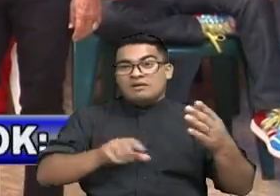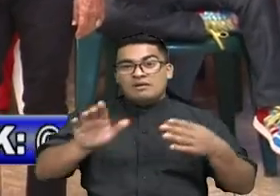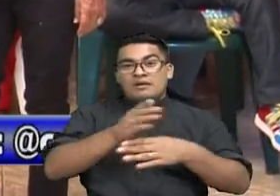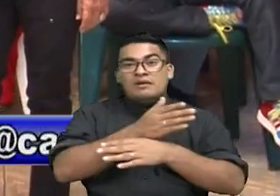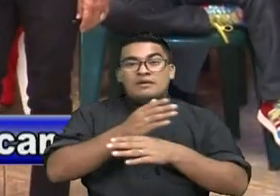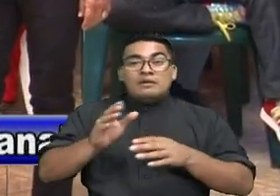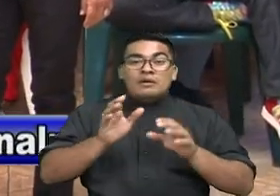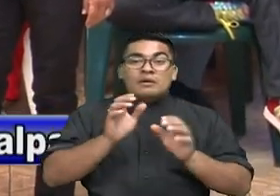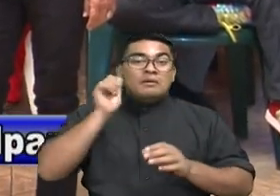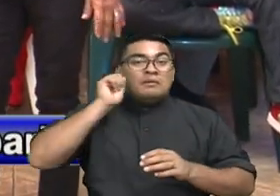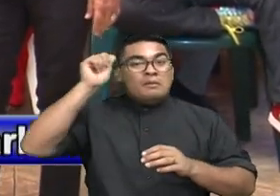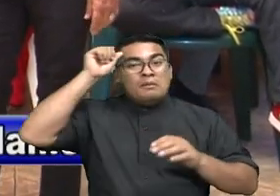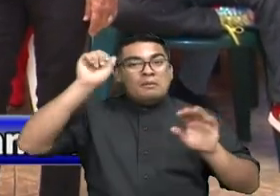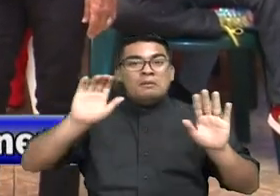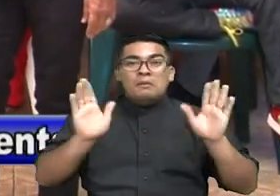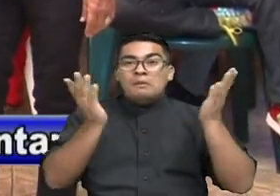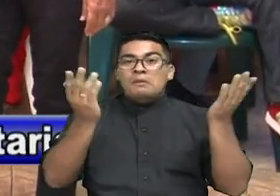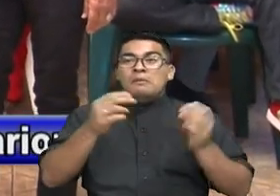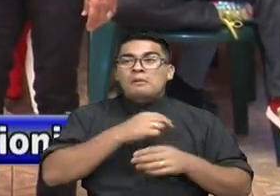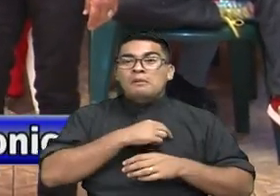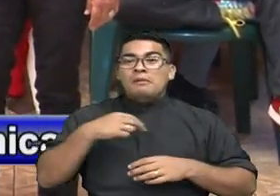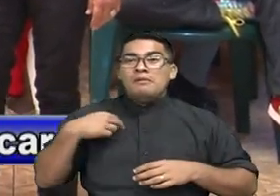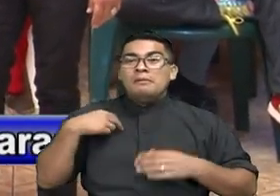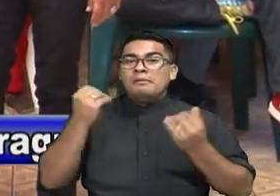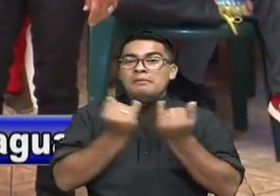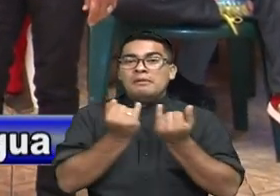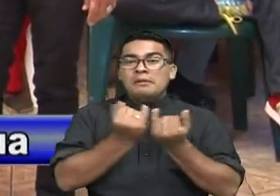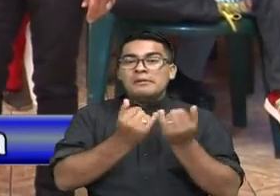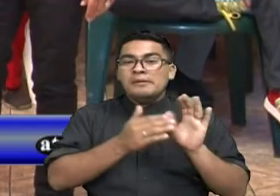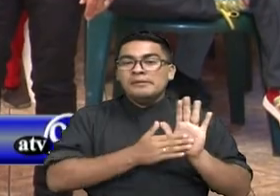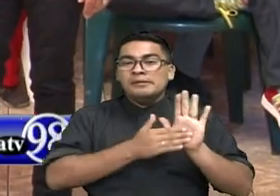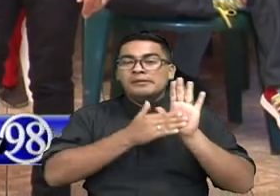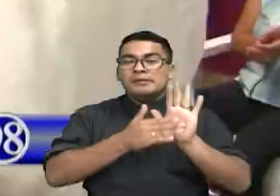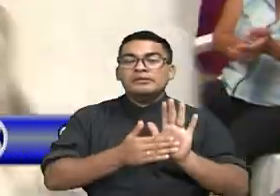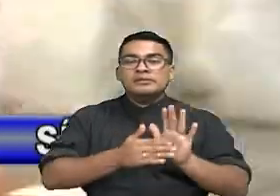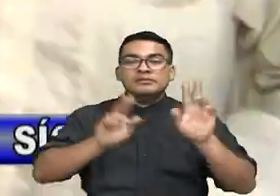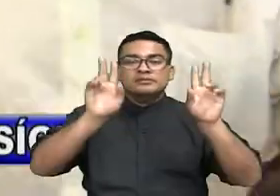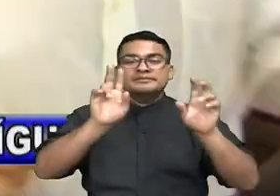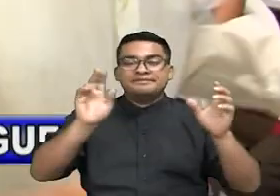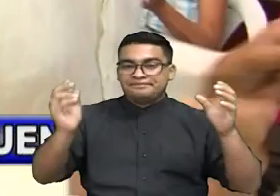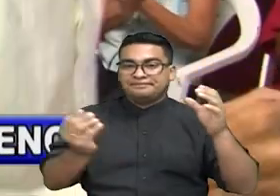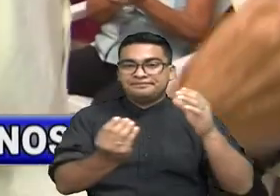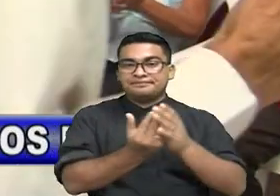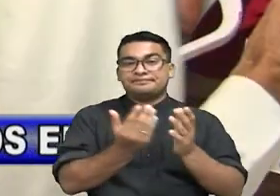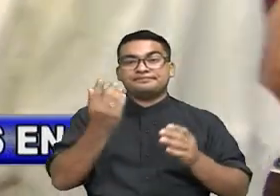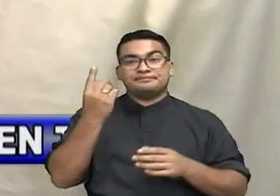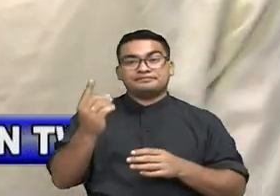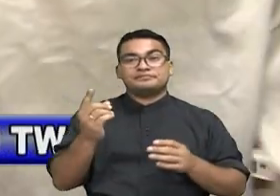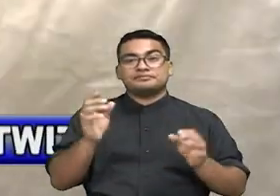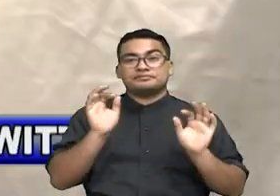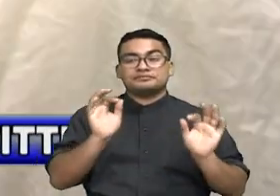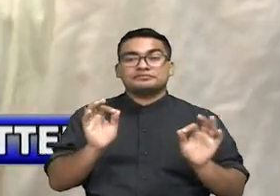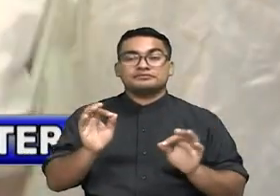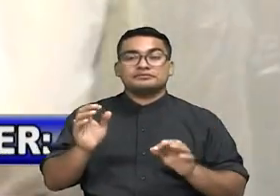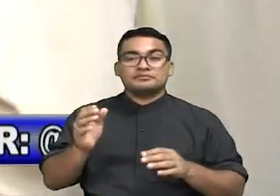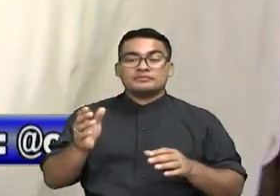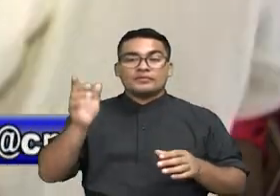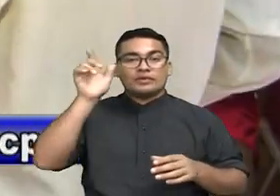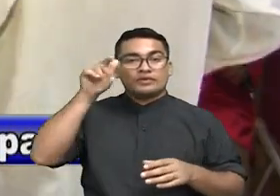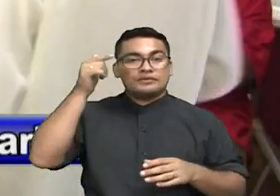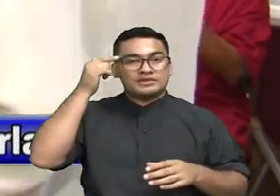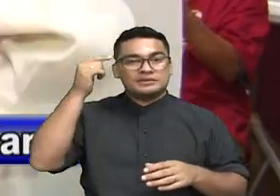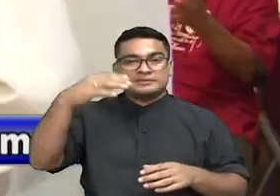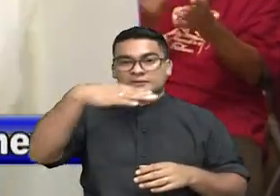recreación de nuestros adultos mayores forma parte del modelo comunitario de inclusión y de restitución de derechos que promueve el